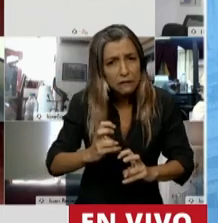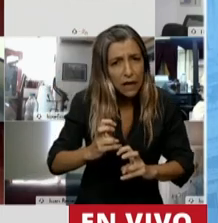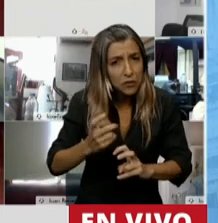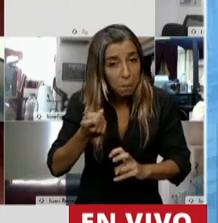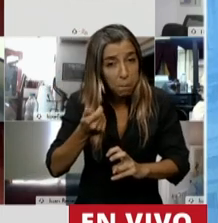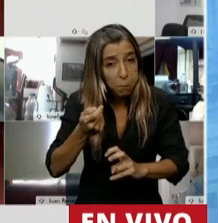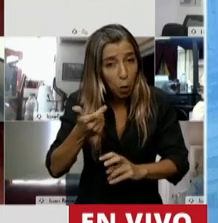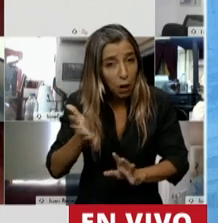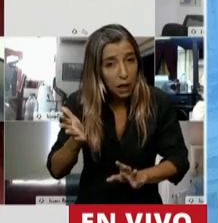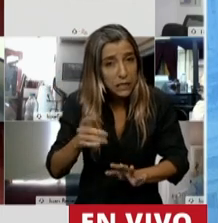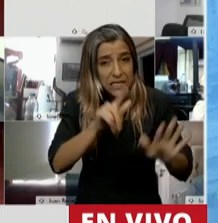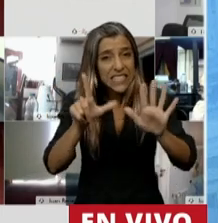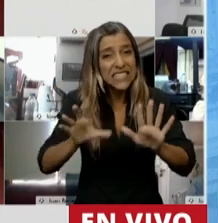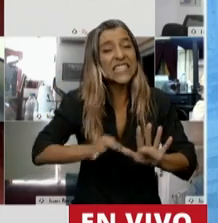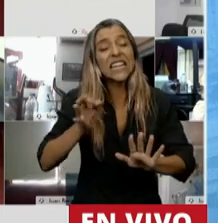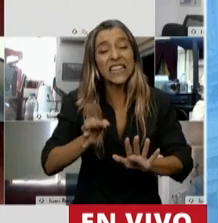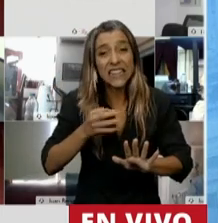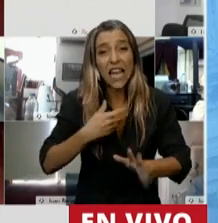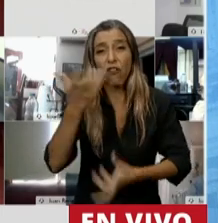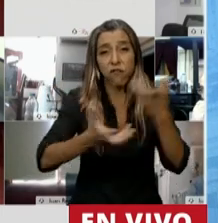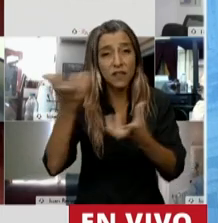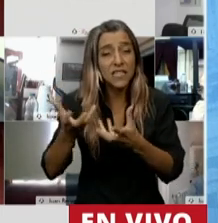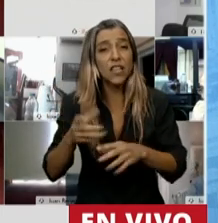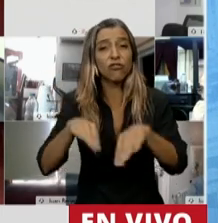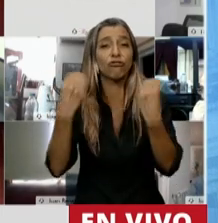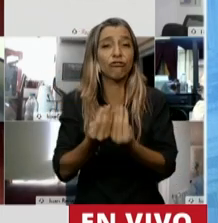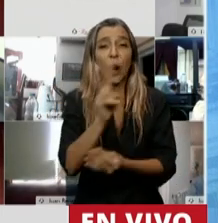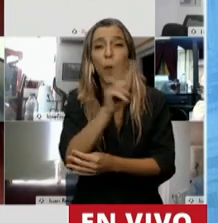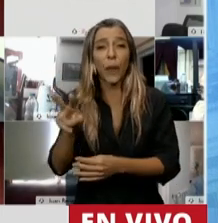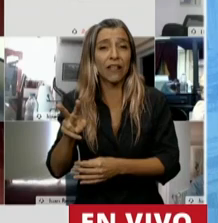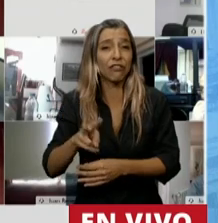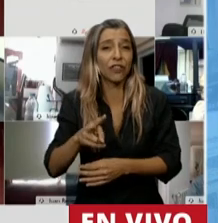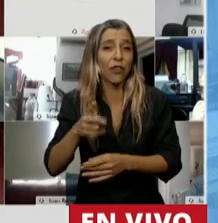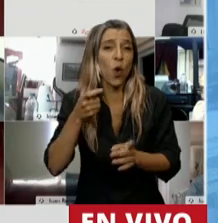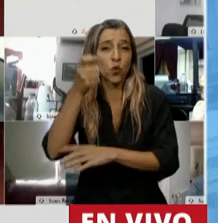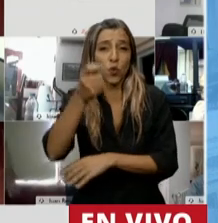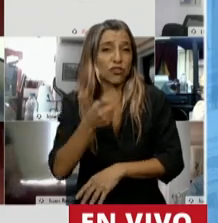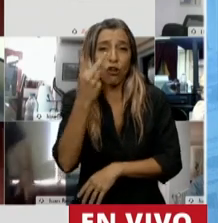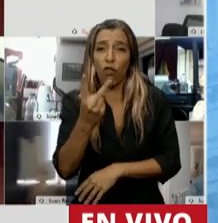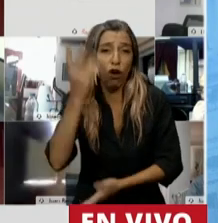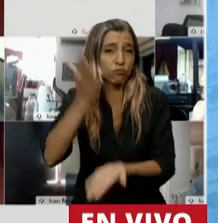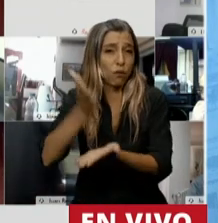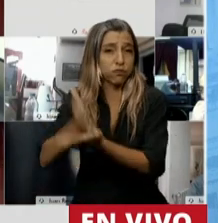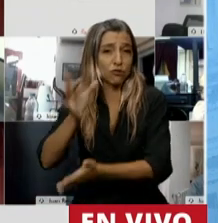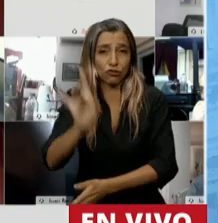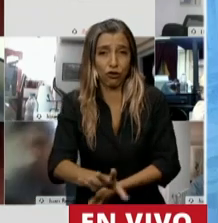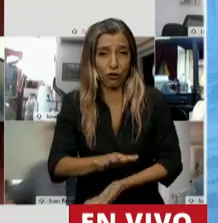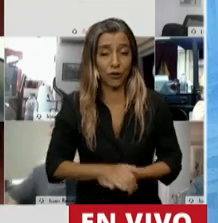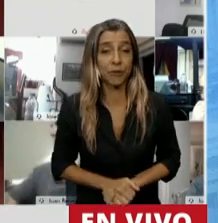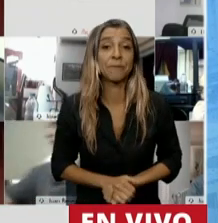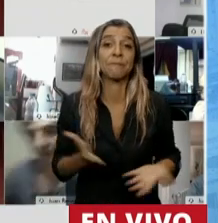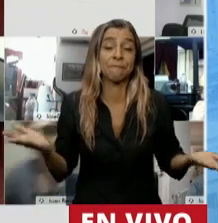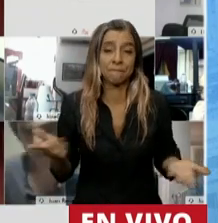pocas, en 7 años de incendios, 22 causas judiciales, 2 personas nada más condenadas. Me parece que por ahí no